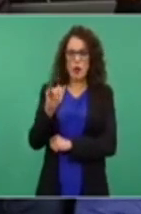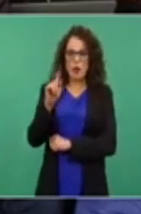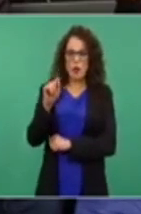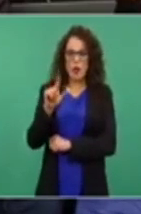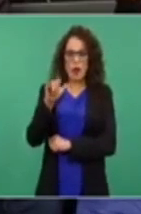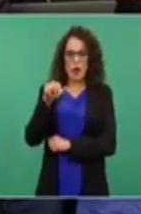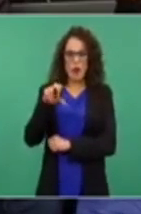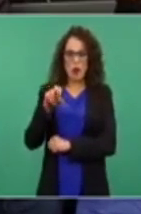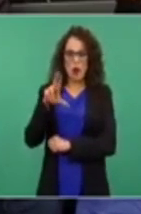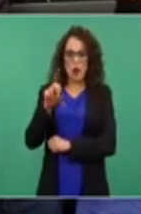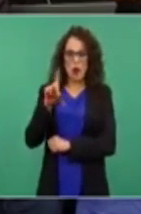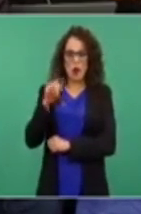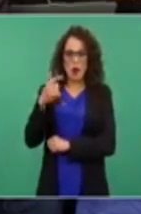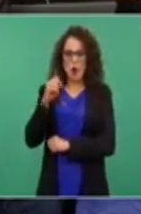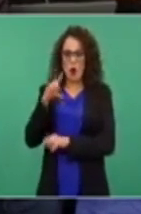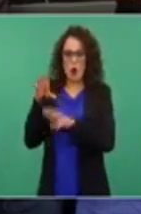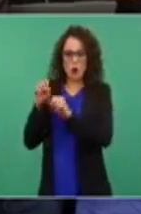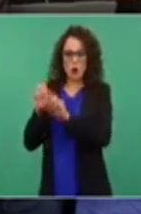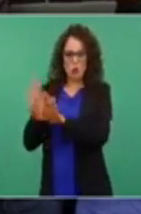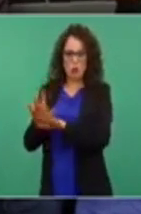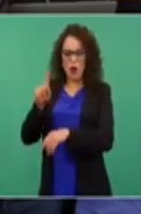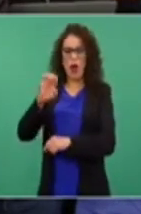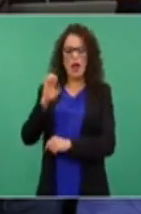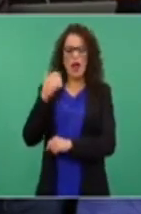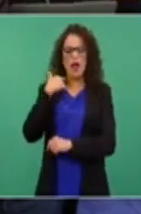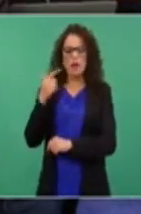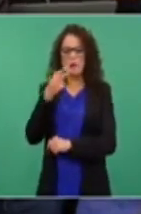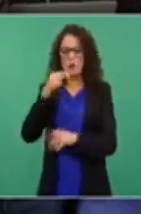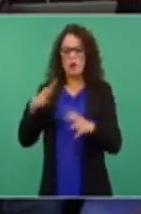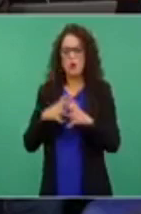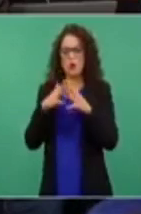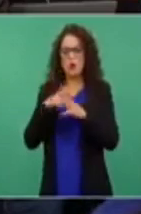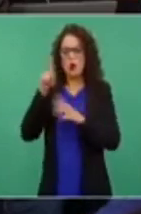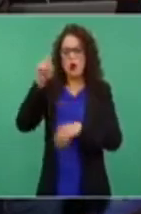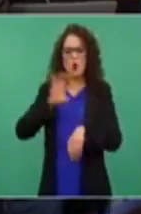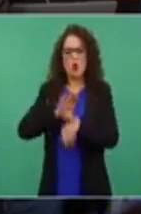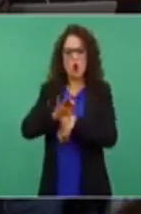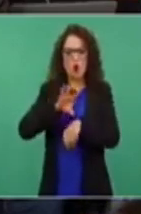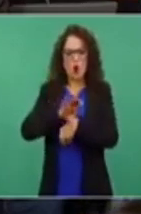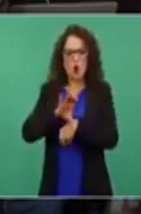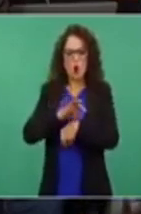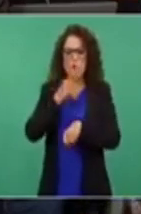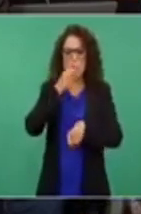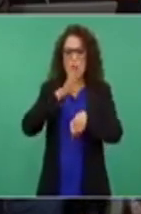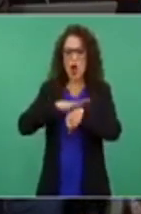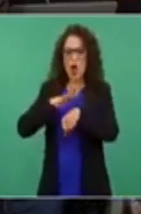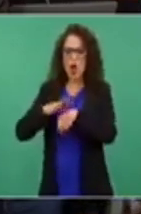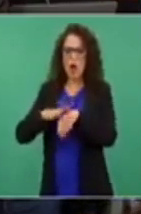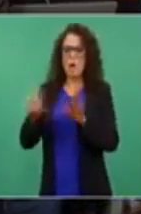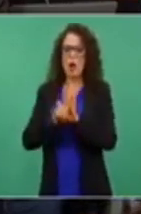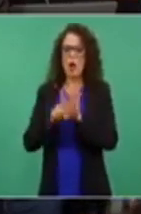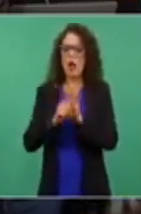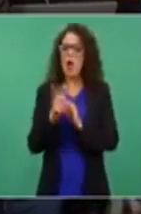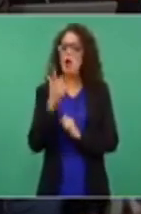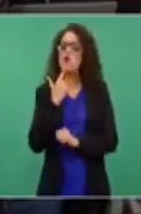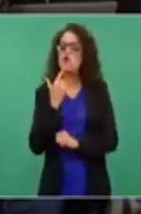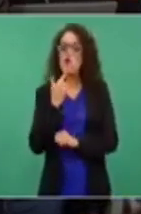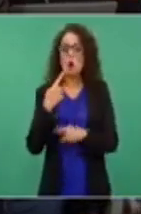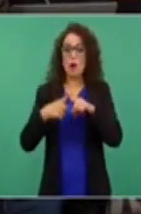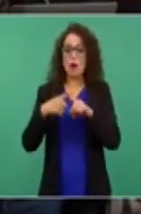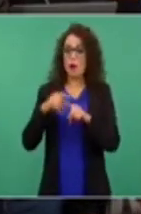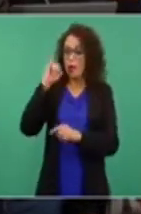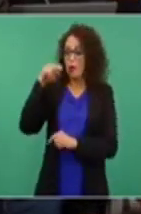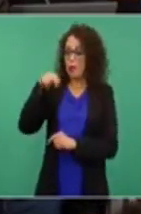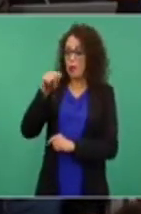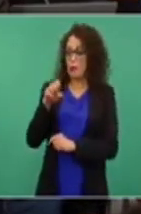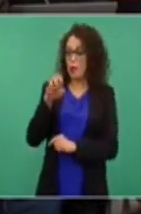un exguerrillero de las FARC de Colombia. Se había emitido una alerta roja por parte de Interpol y había una